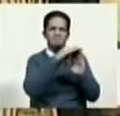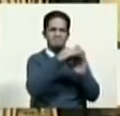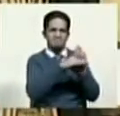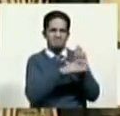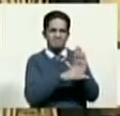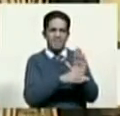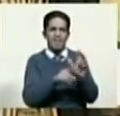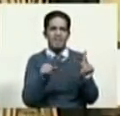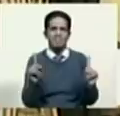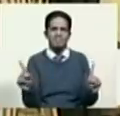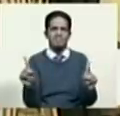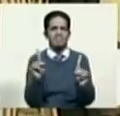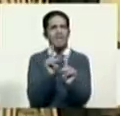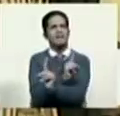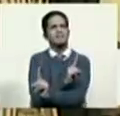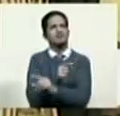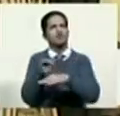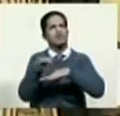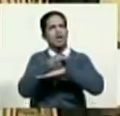leyeran.